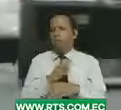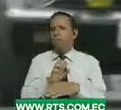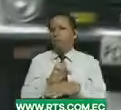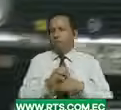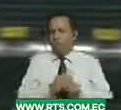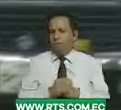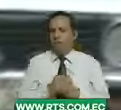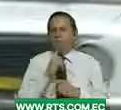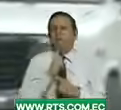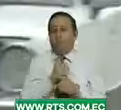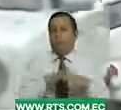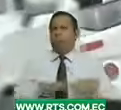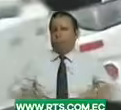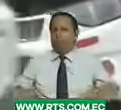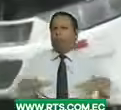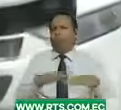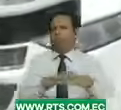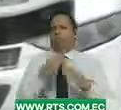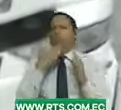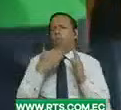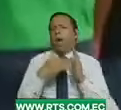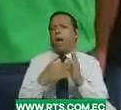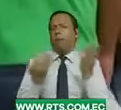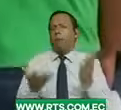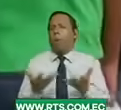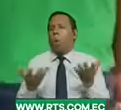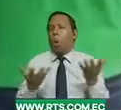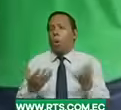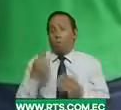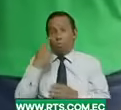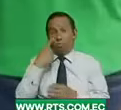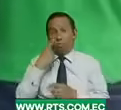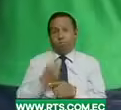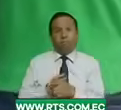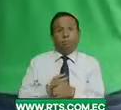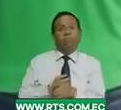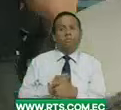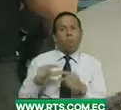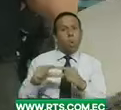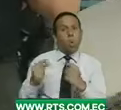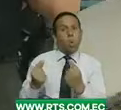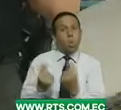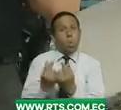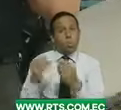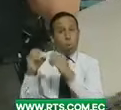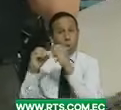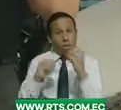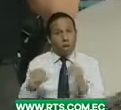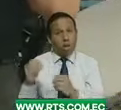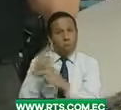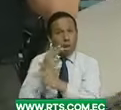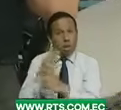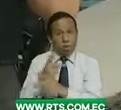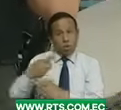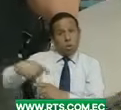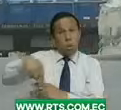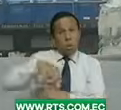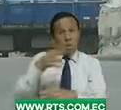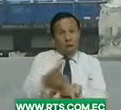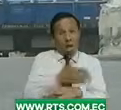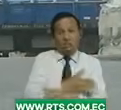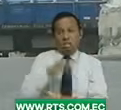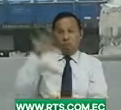y no es para menos. Un ejemplo de ello es este caso, donde los antisociales que fueron retenidos por los agentes del